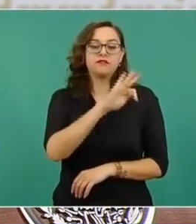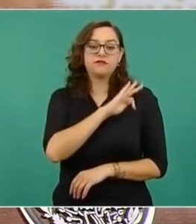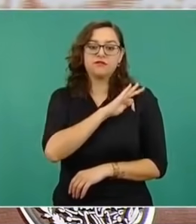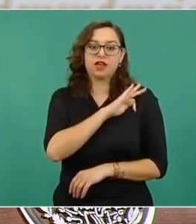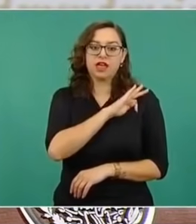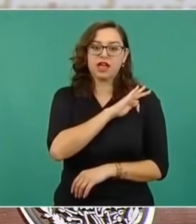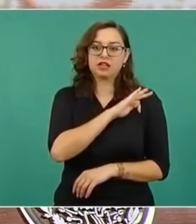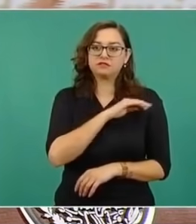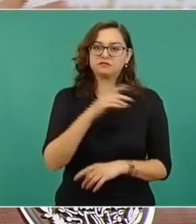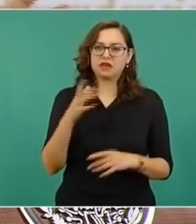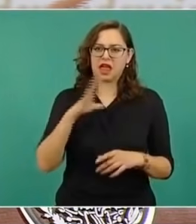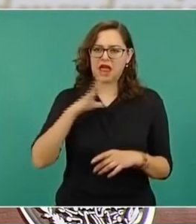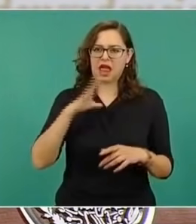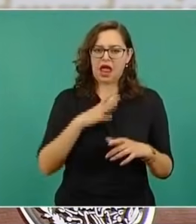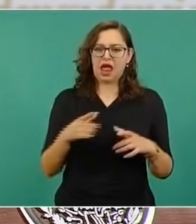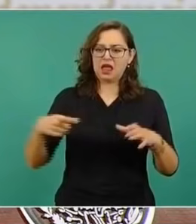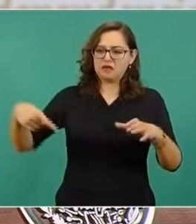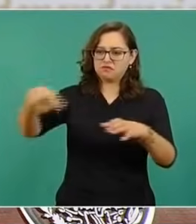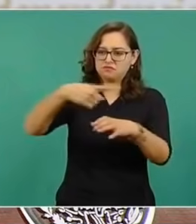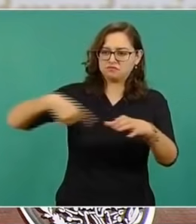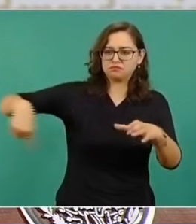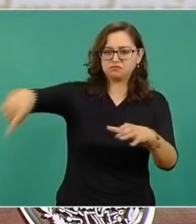Ahí hay como una glorieta,